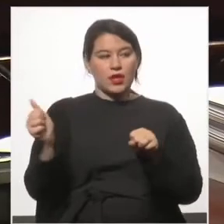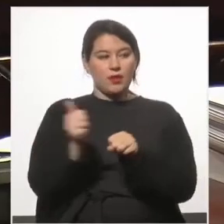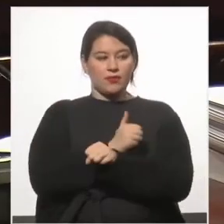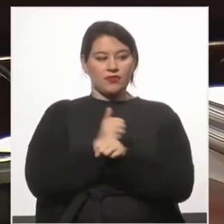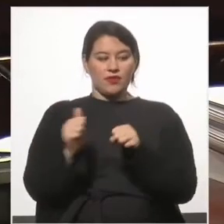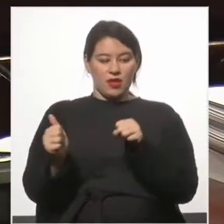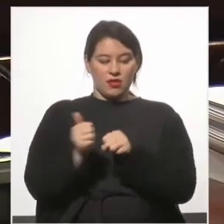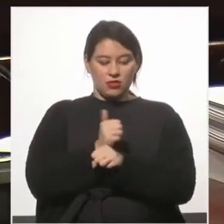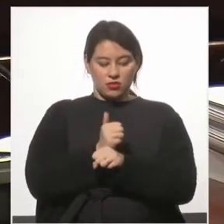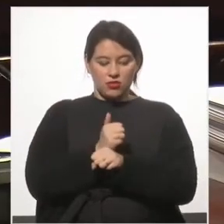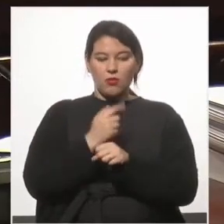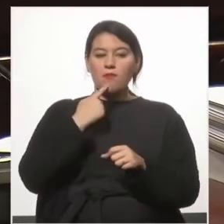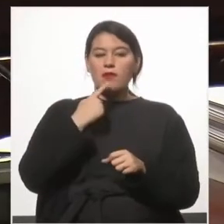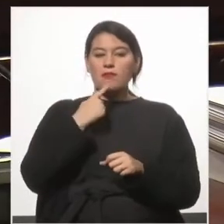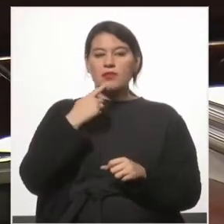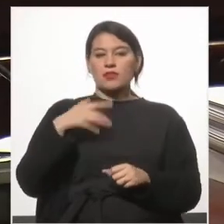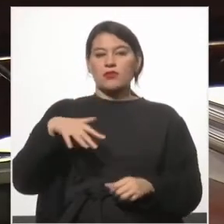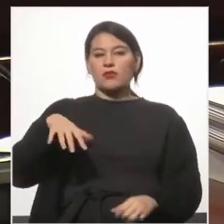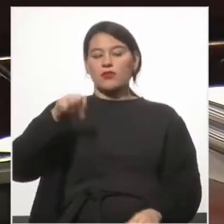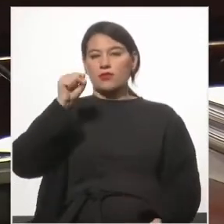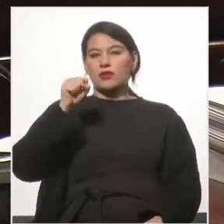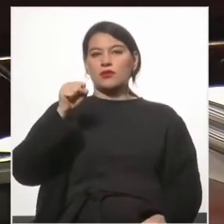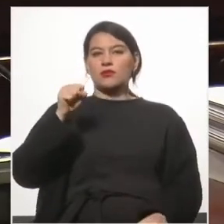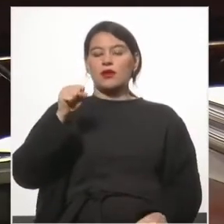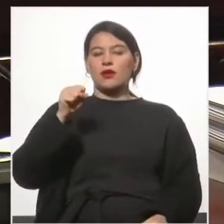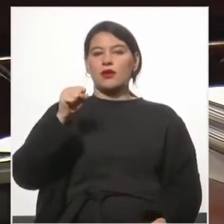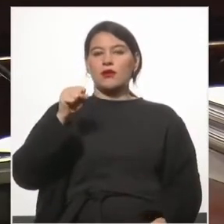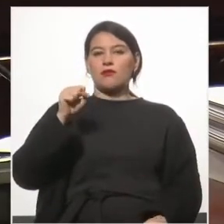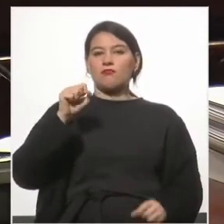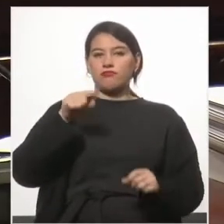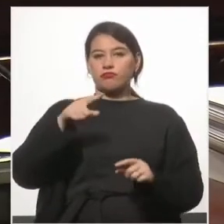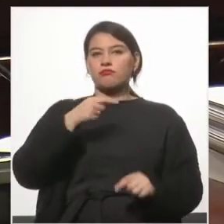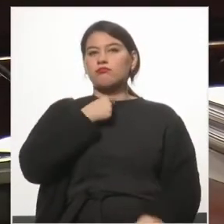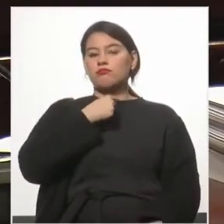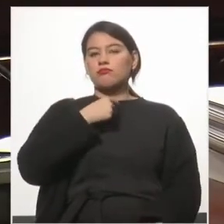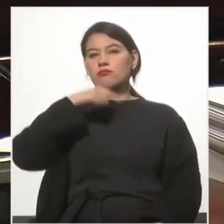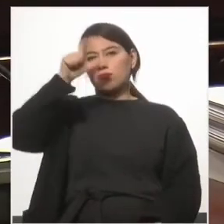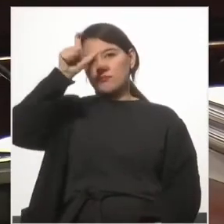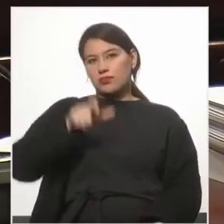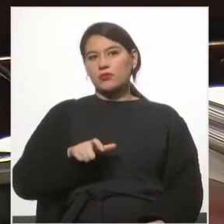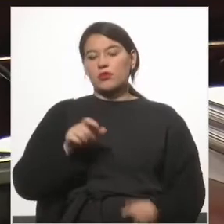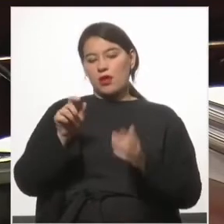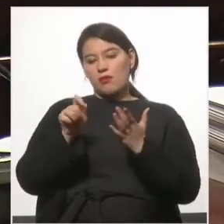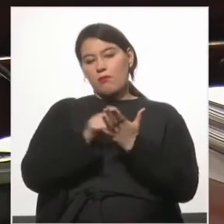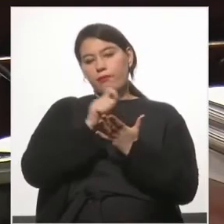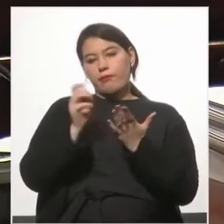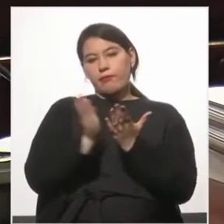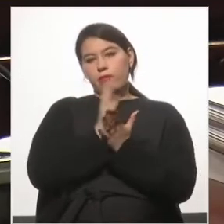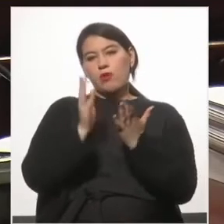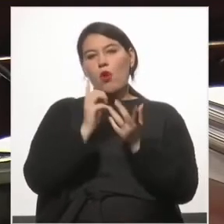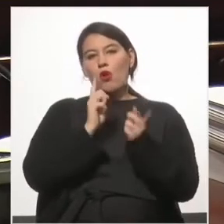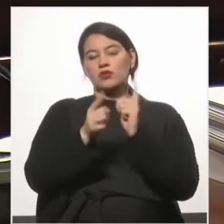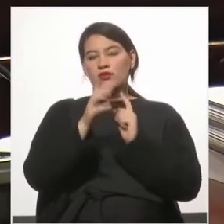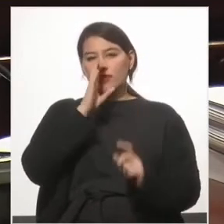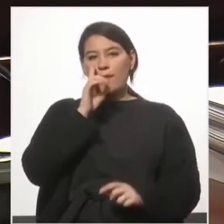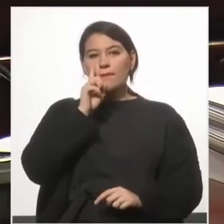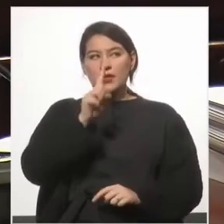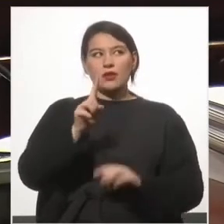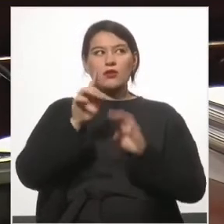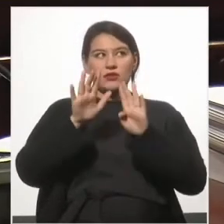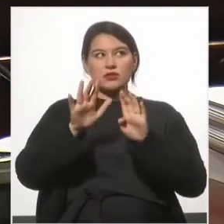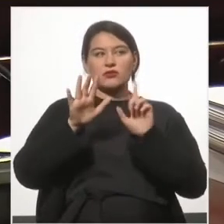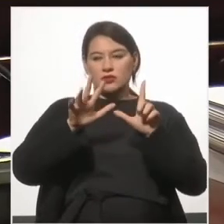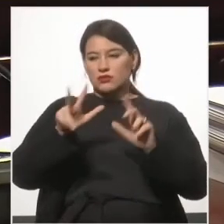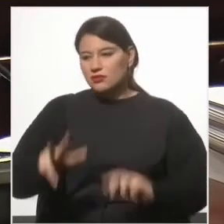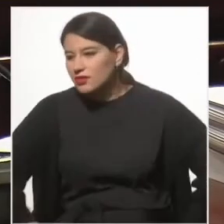aprobados por el Partido Comunista a través de su vocero, el Popular, en su edición del 11 de febrero